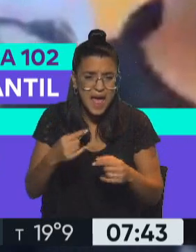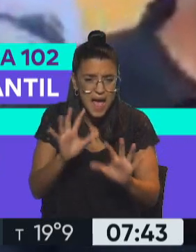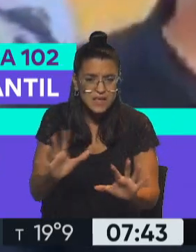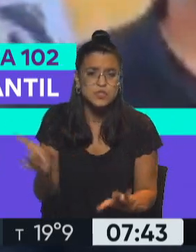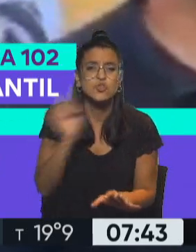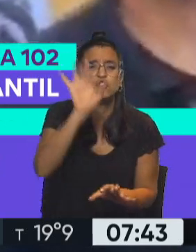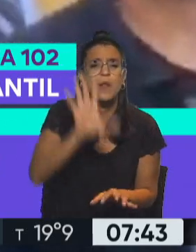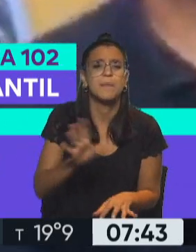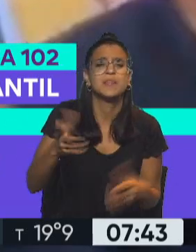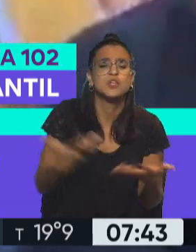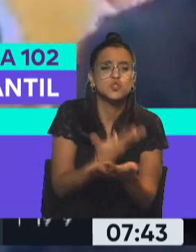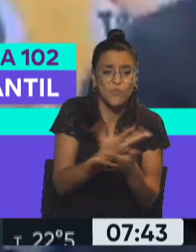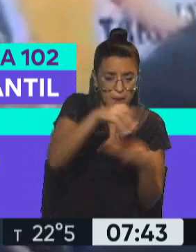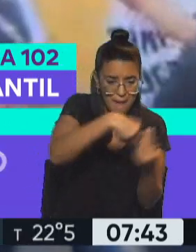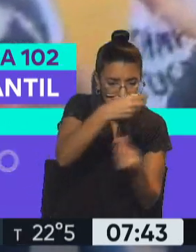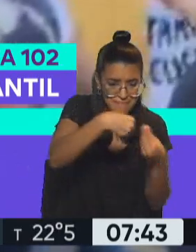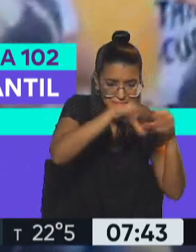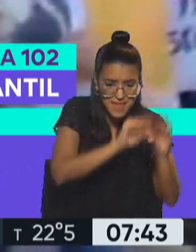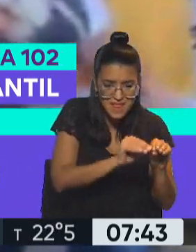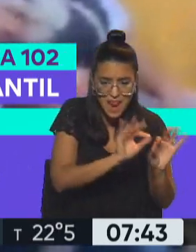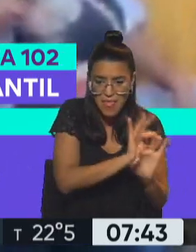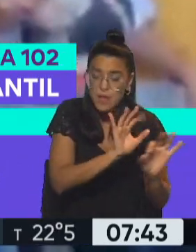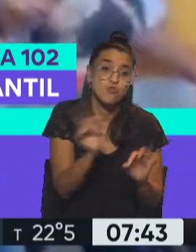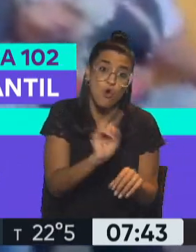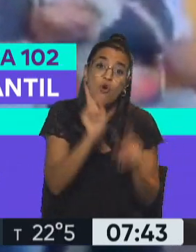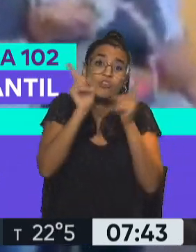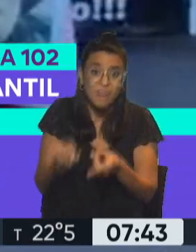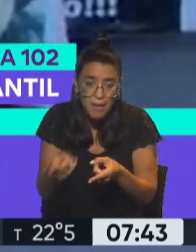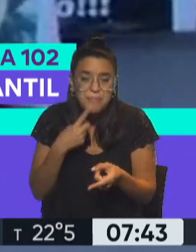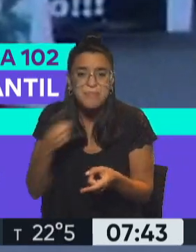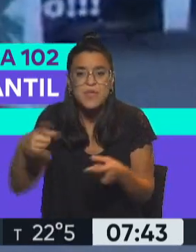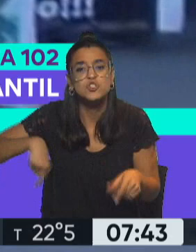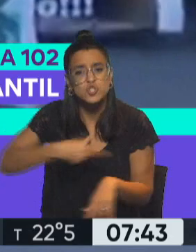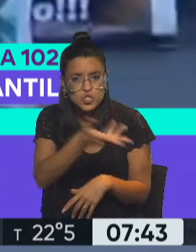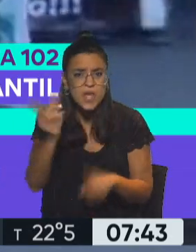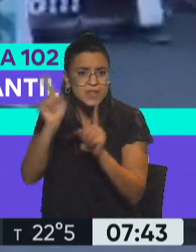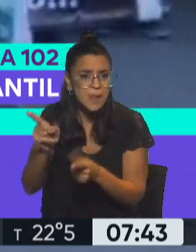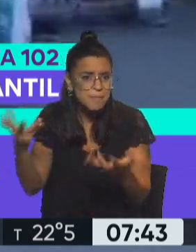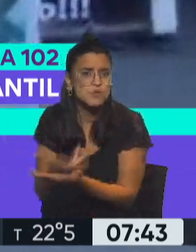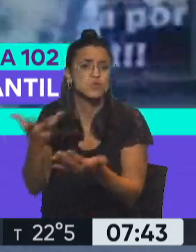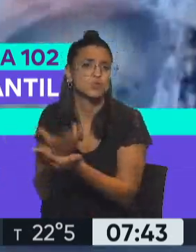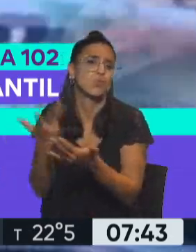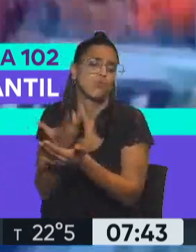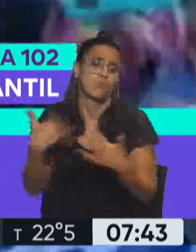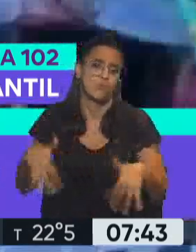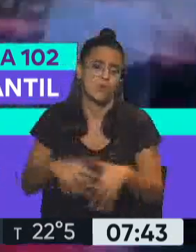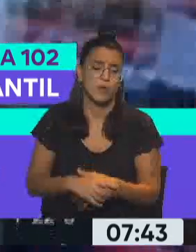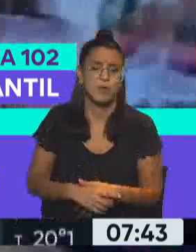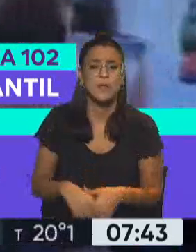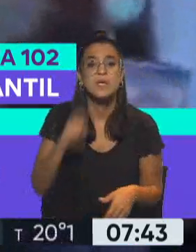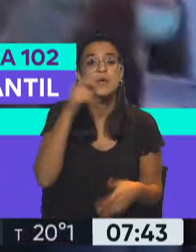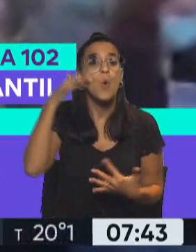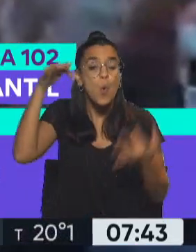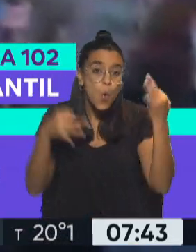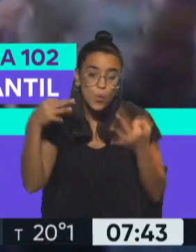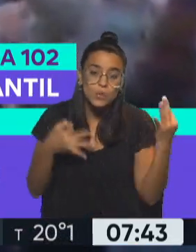solo sufre el núcleo familiar, agregó el especialista, sino también la sociedad en su conjunto. Si la justicia